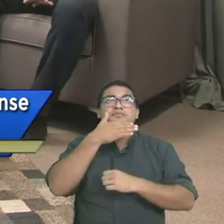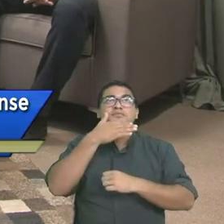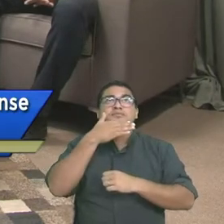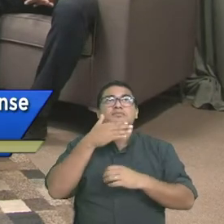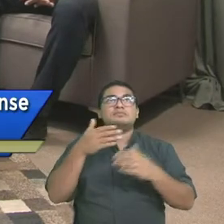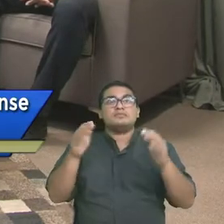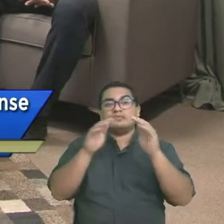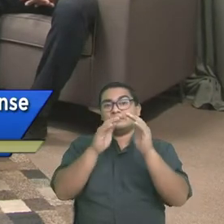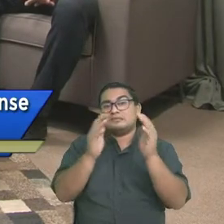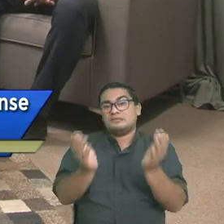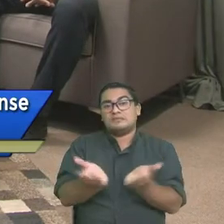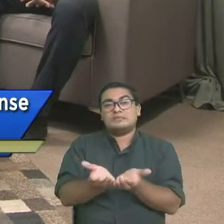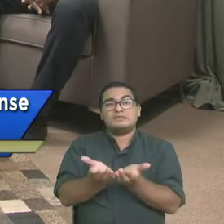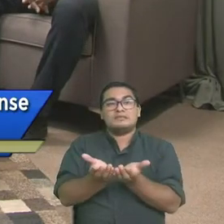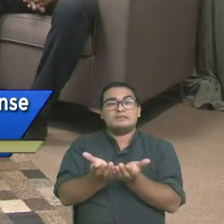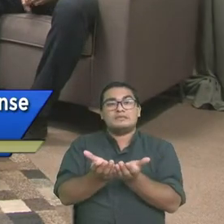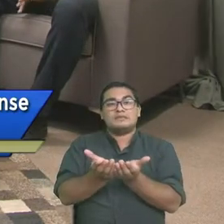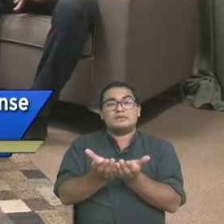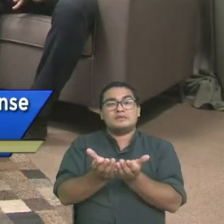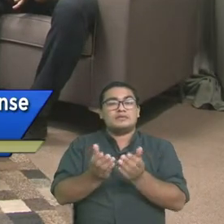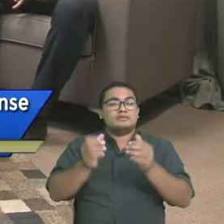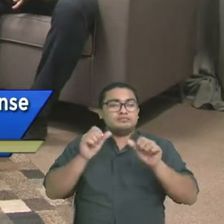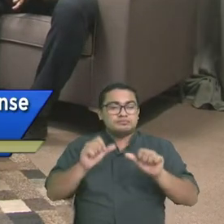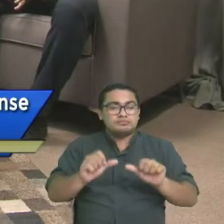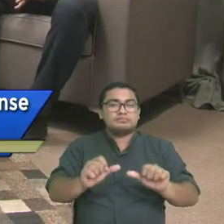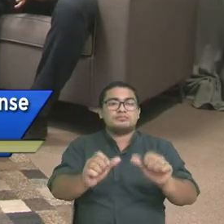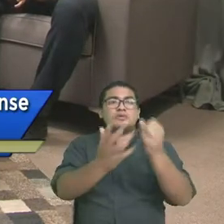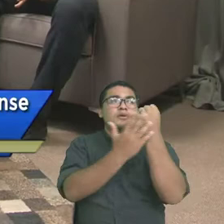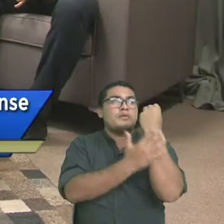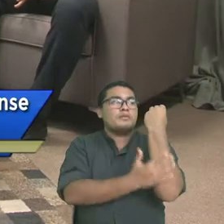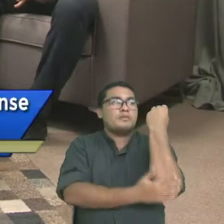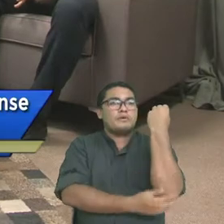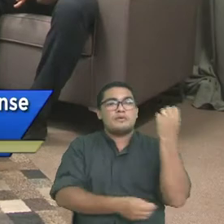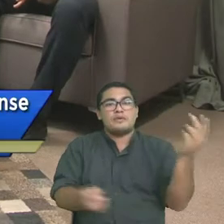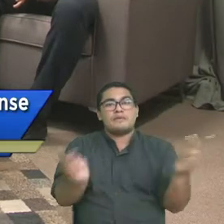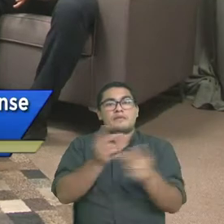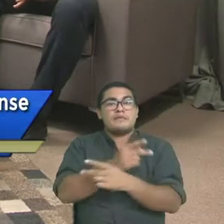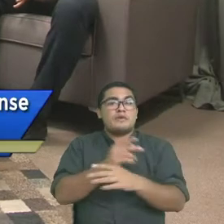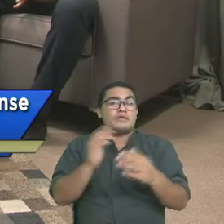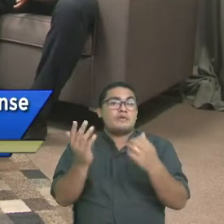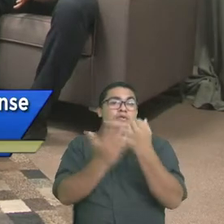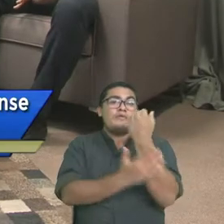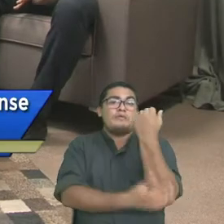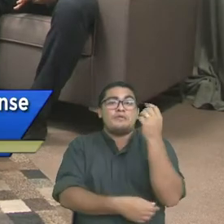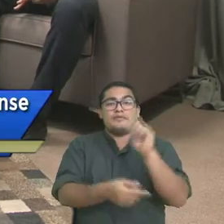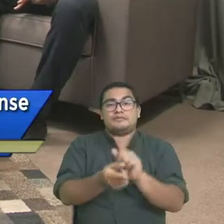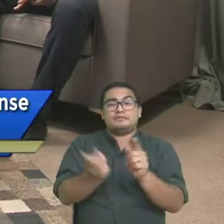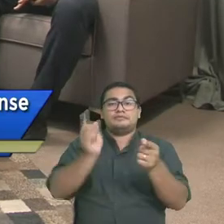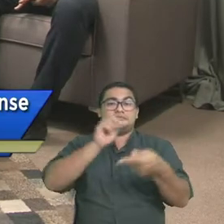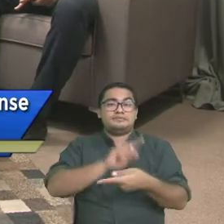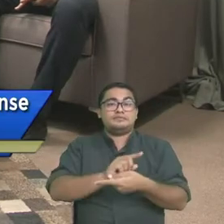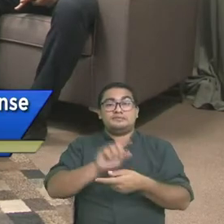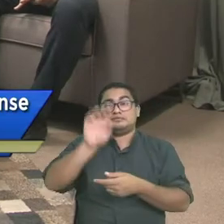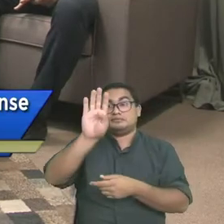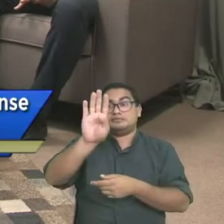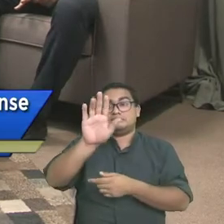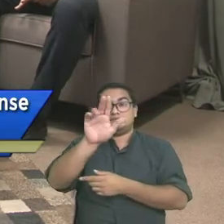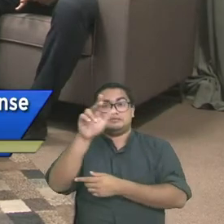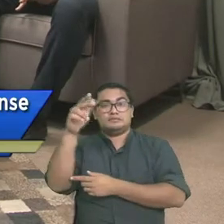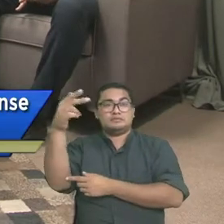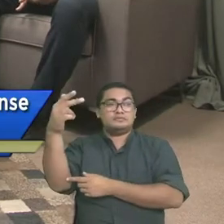planeta, nosotros seguimos reduciendo pobreza y pobreza extrema, y en la última medición la redujimos del 48